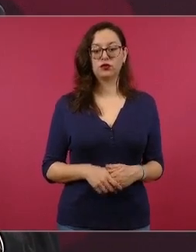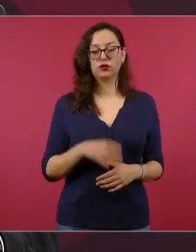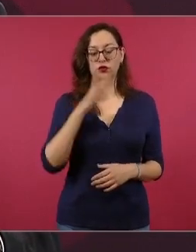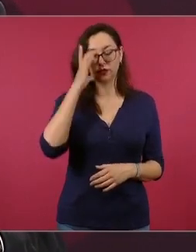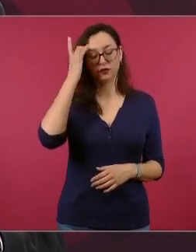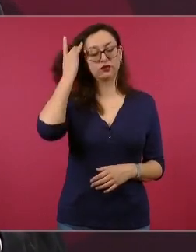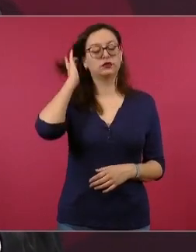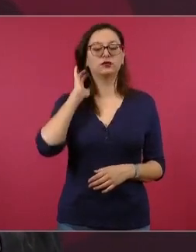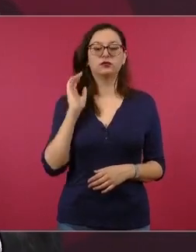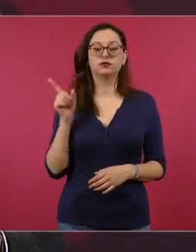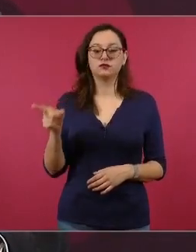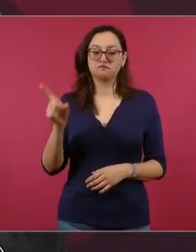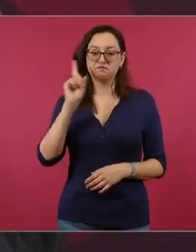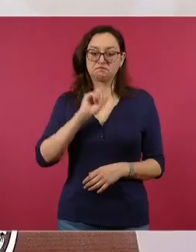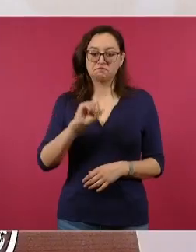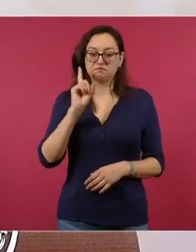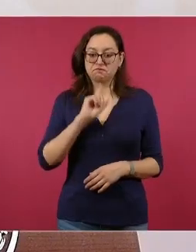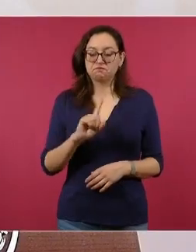viendo la agenda,